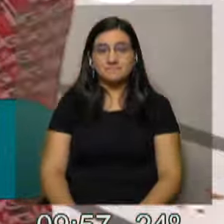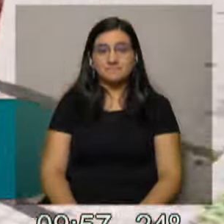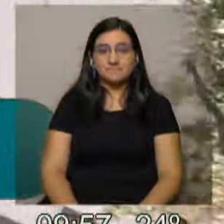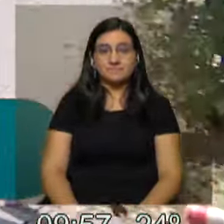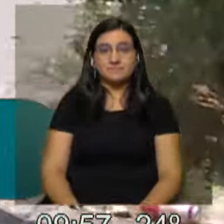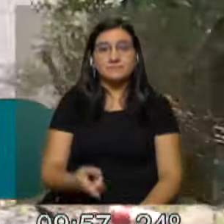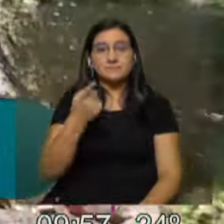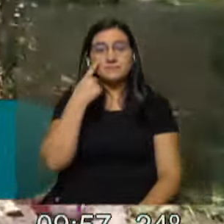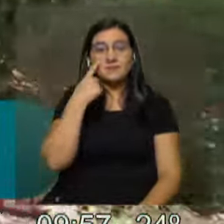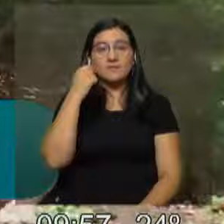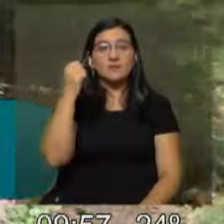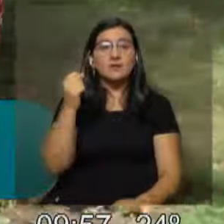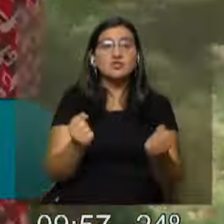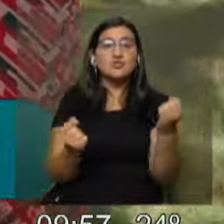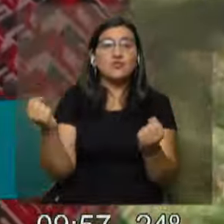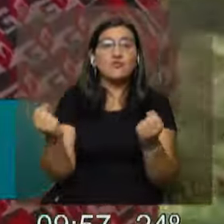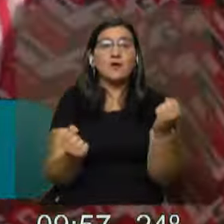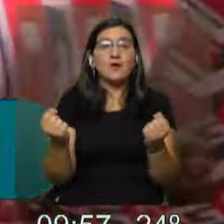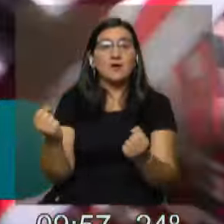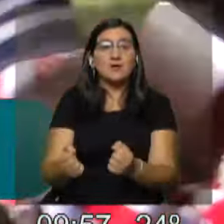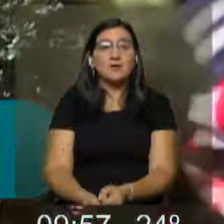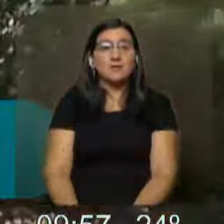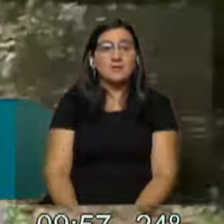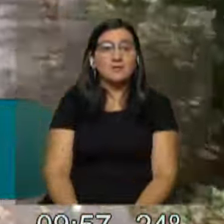amagó, a ver el chofer, a ver si... Chofer.